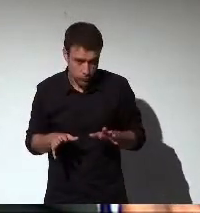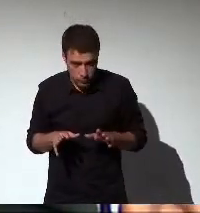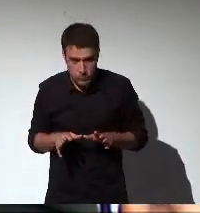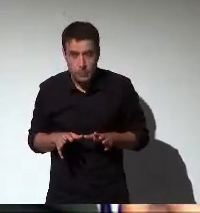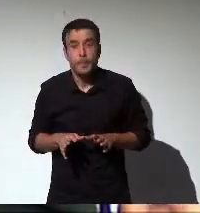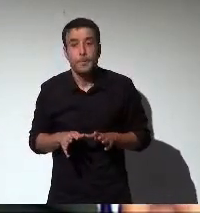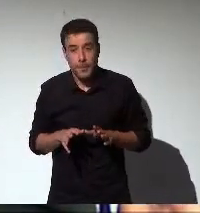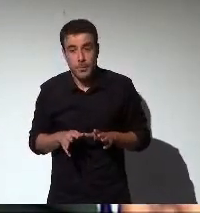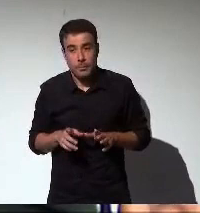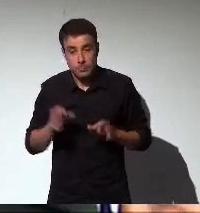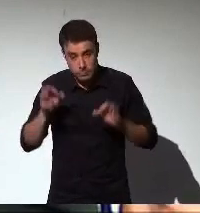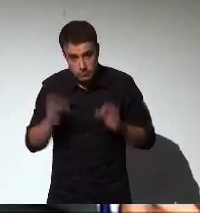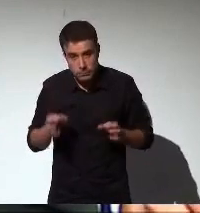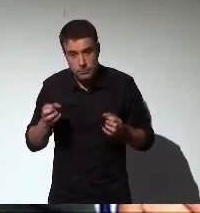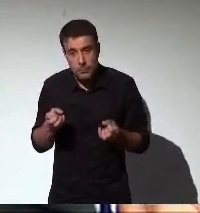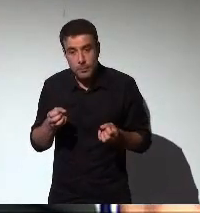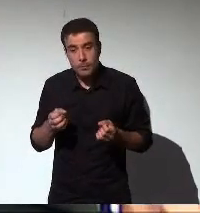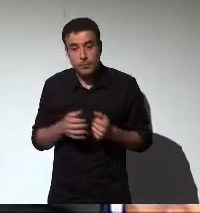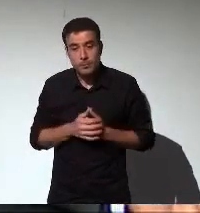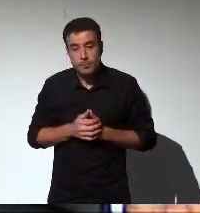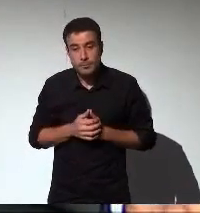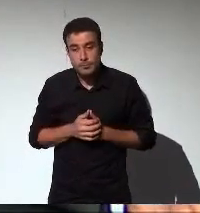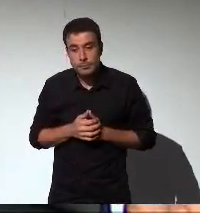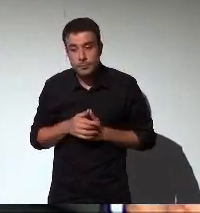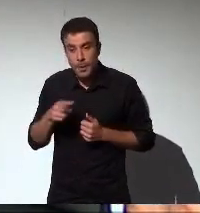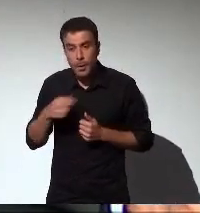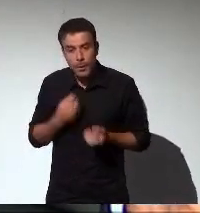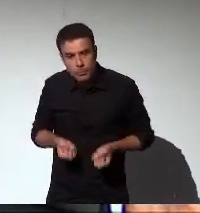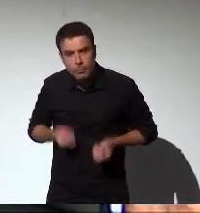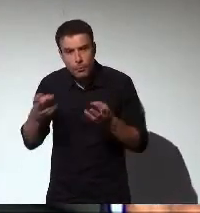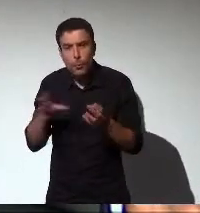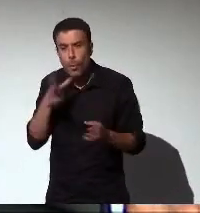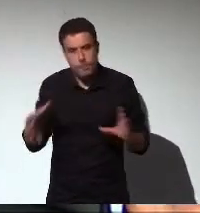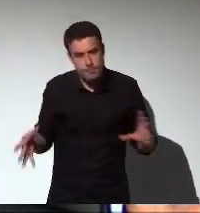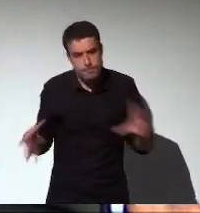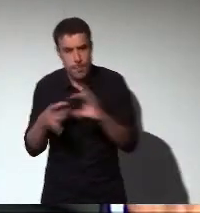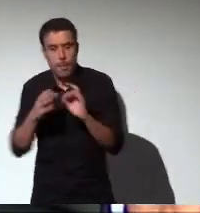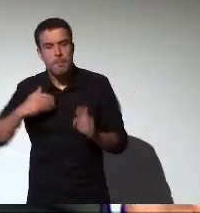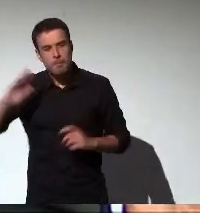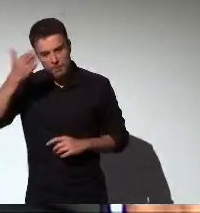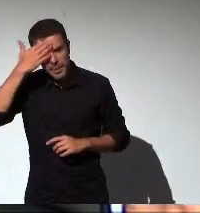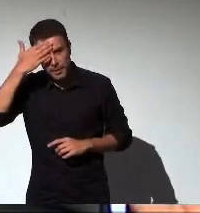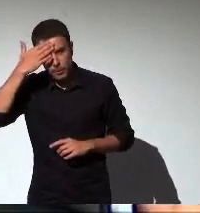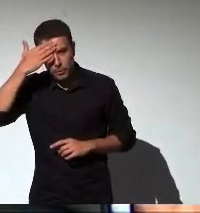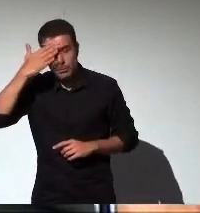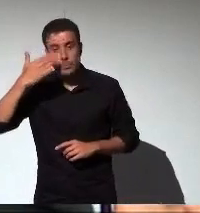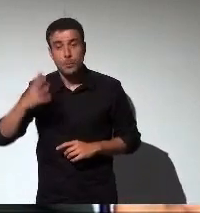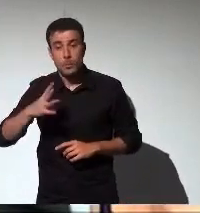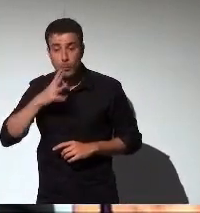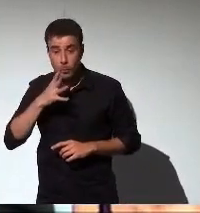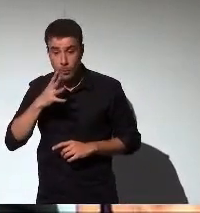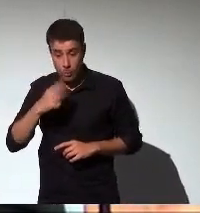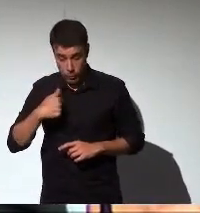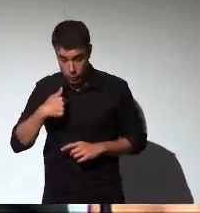son declaraciones que responden a un principio. Porque si los que nos dedicamos obtenemos